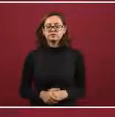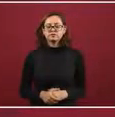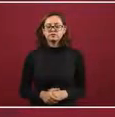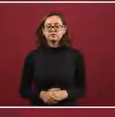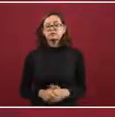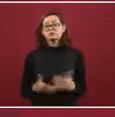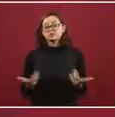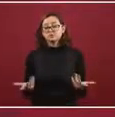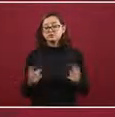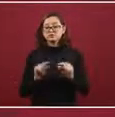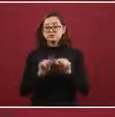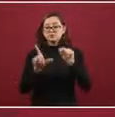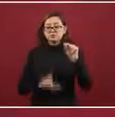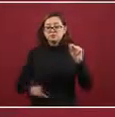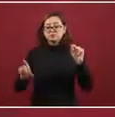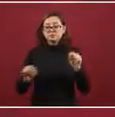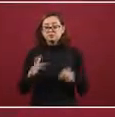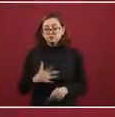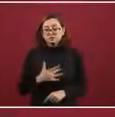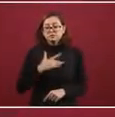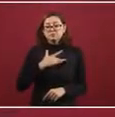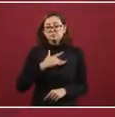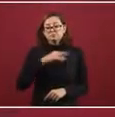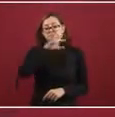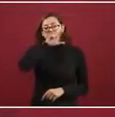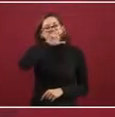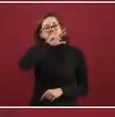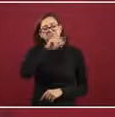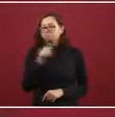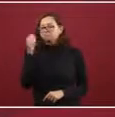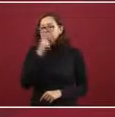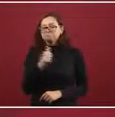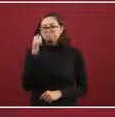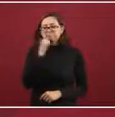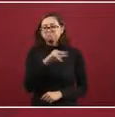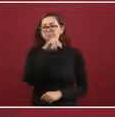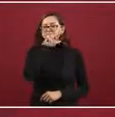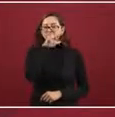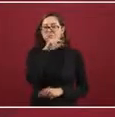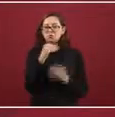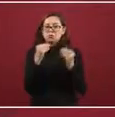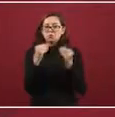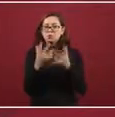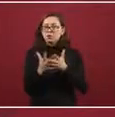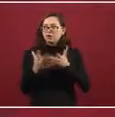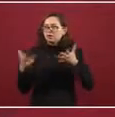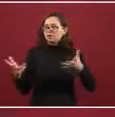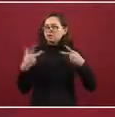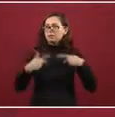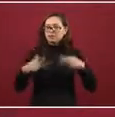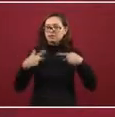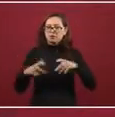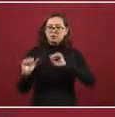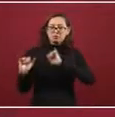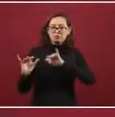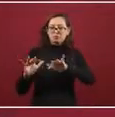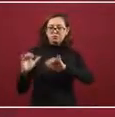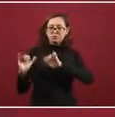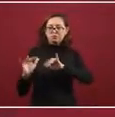para México es un motivo de preocupación, por supuesto, de manera permanente, el que haya un flujo tan grande de personas a las que no podemos